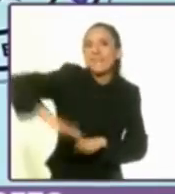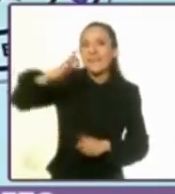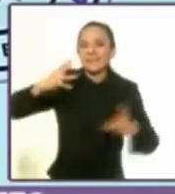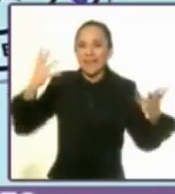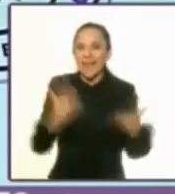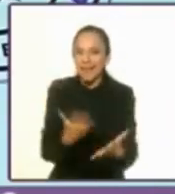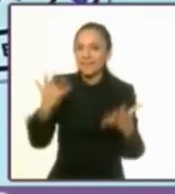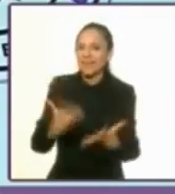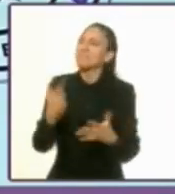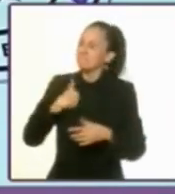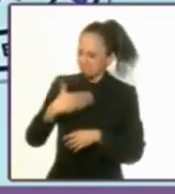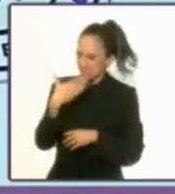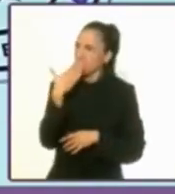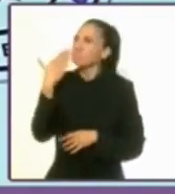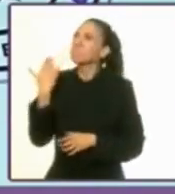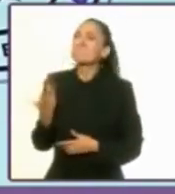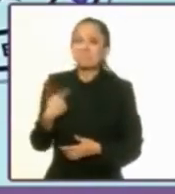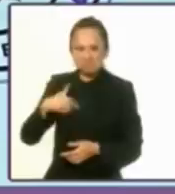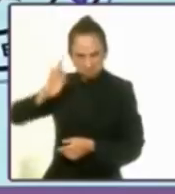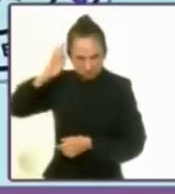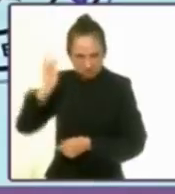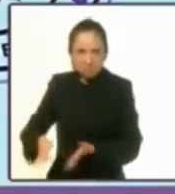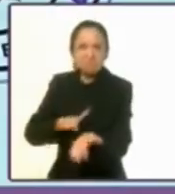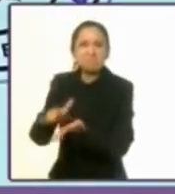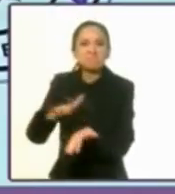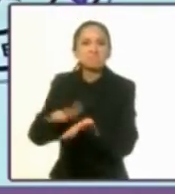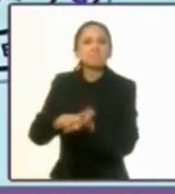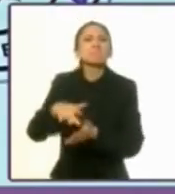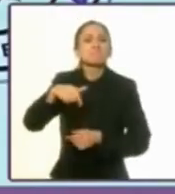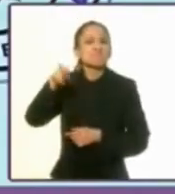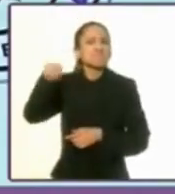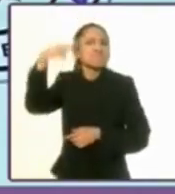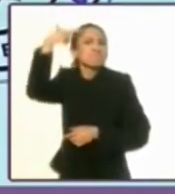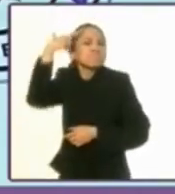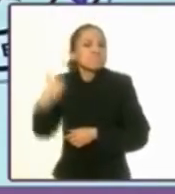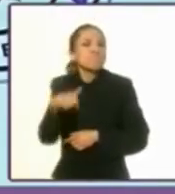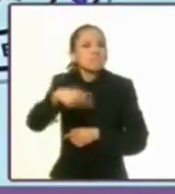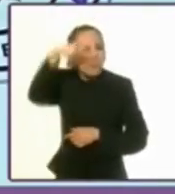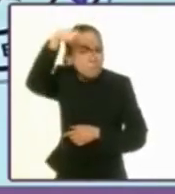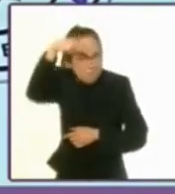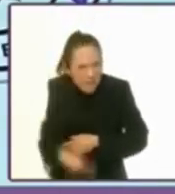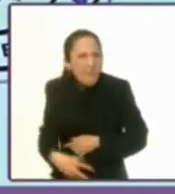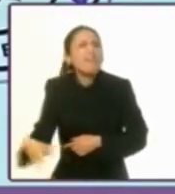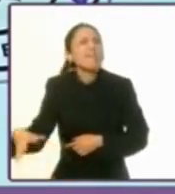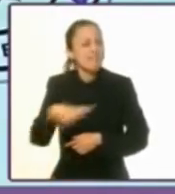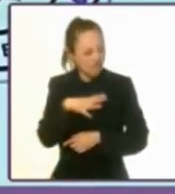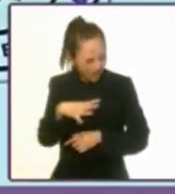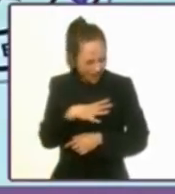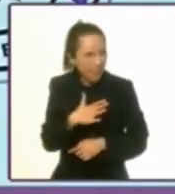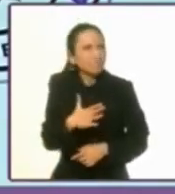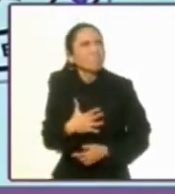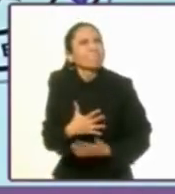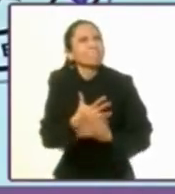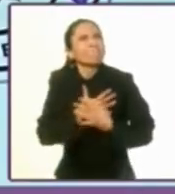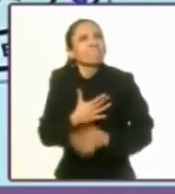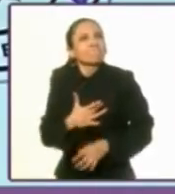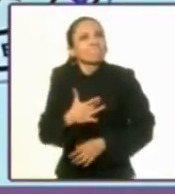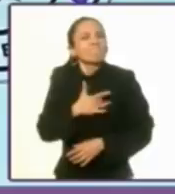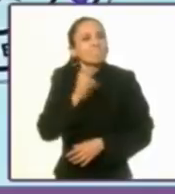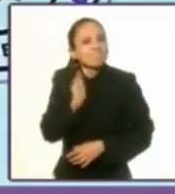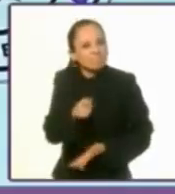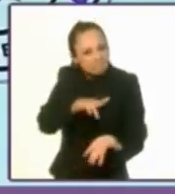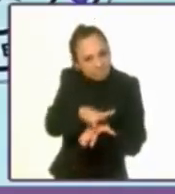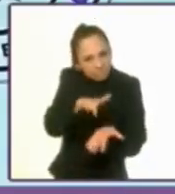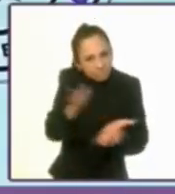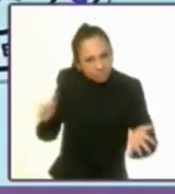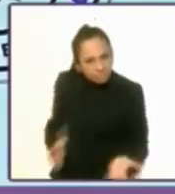esa propuesta de turismo es cierto méxico tiene una vocación la ciudad de mexico tiene una vocación de turismo